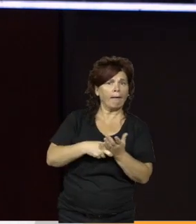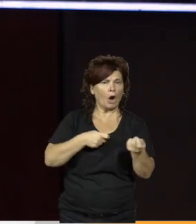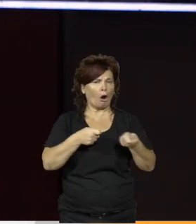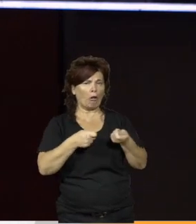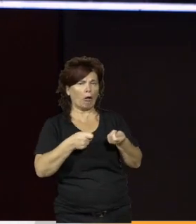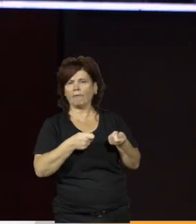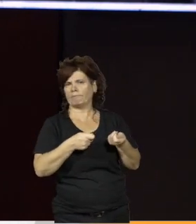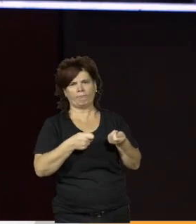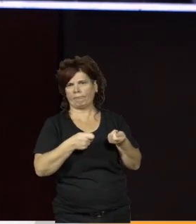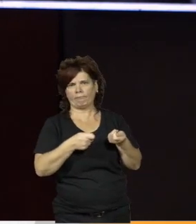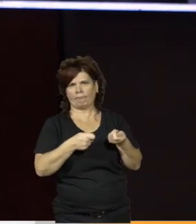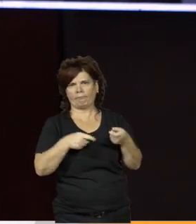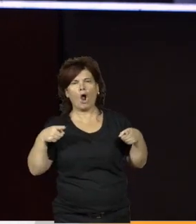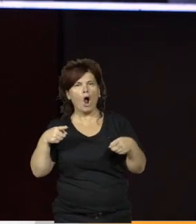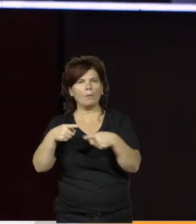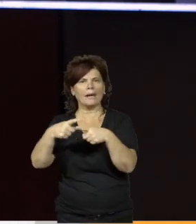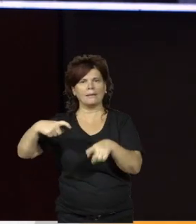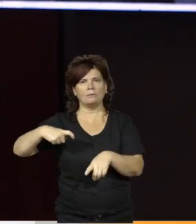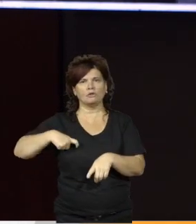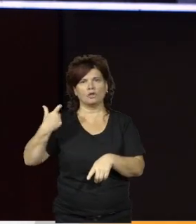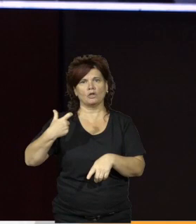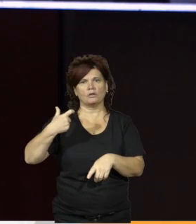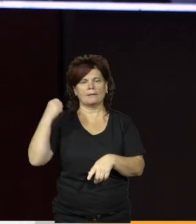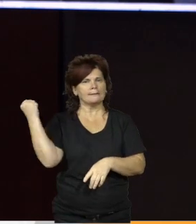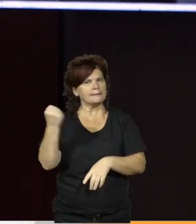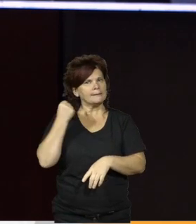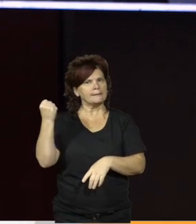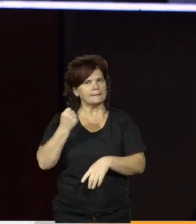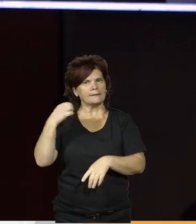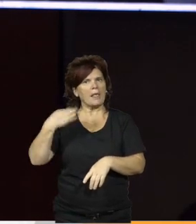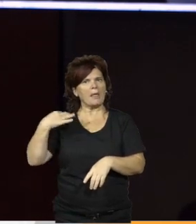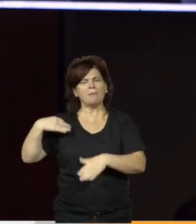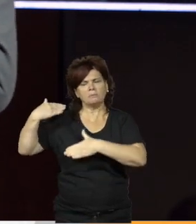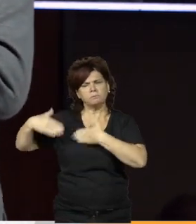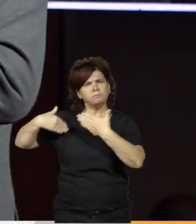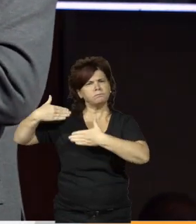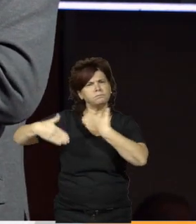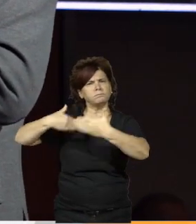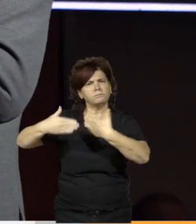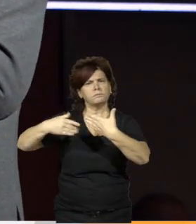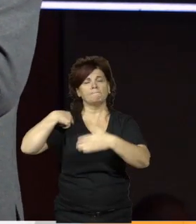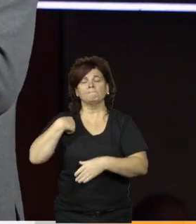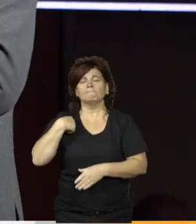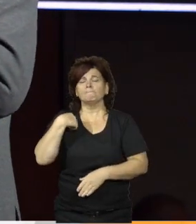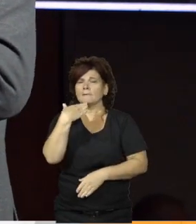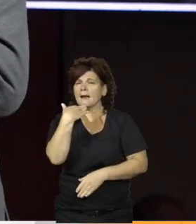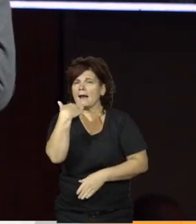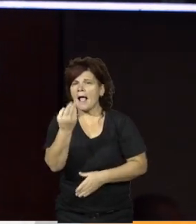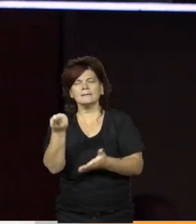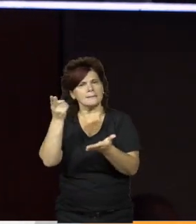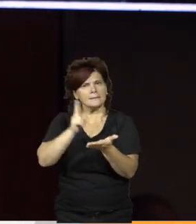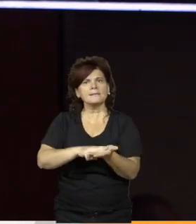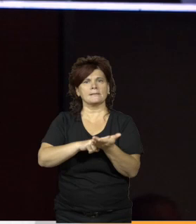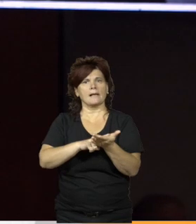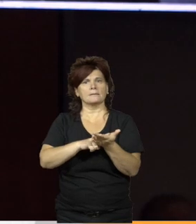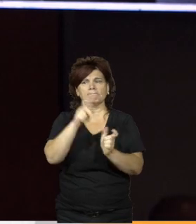por controlar, sino que hay un objetivo social muy grande que tenemos que llevarlo adelante. Y yo agradezco nuevamente a los organizadores